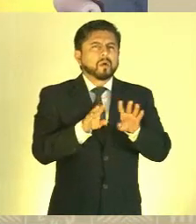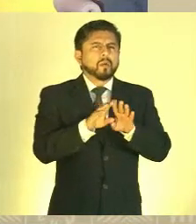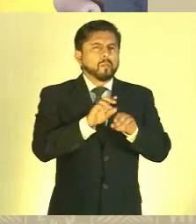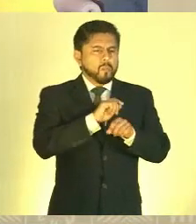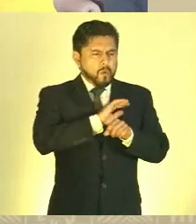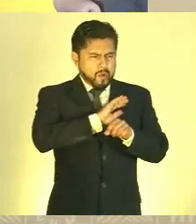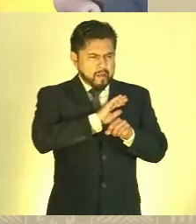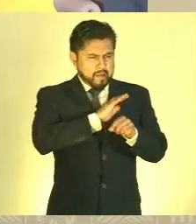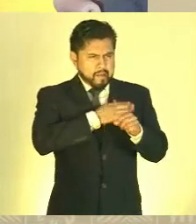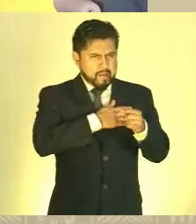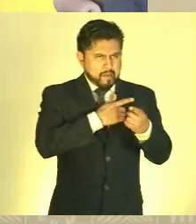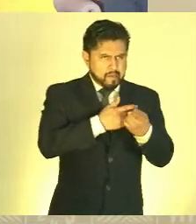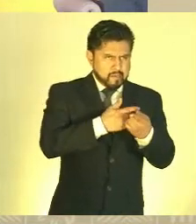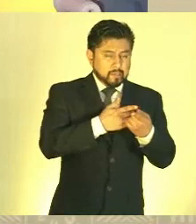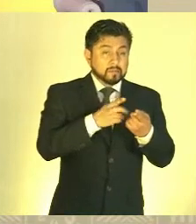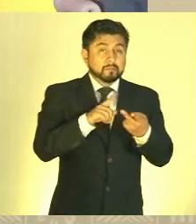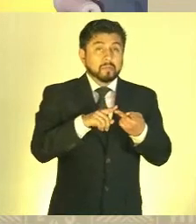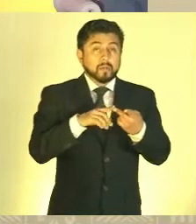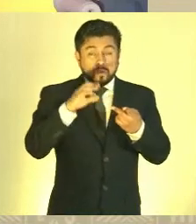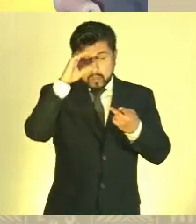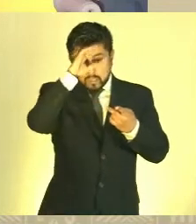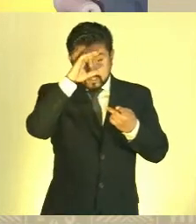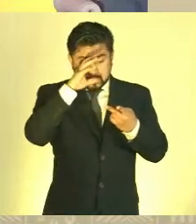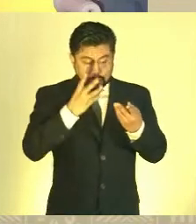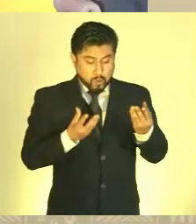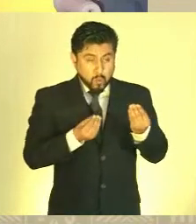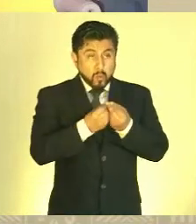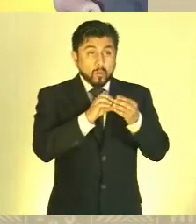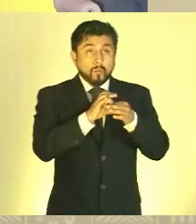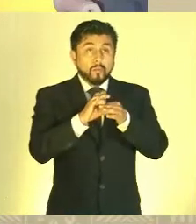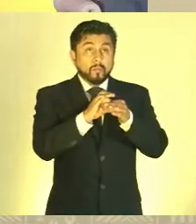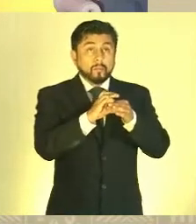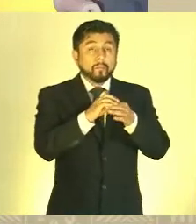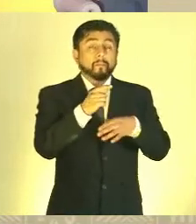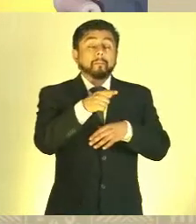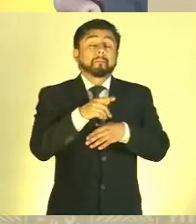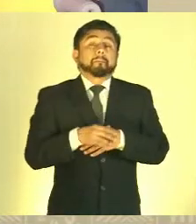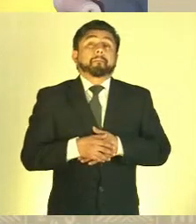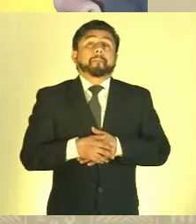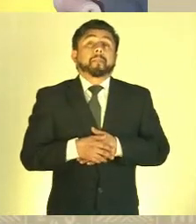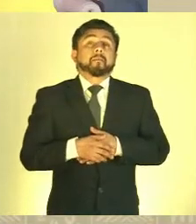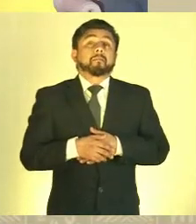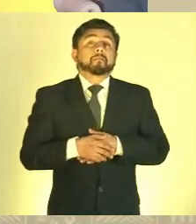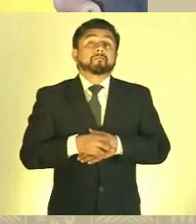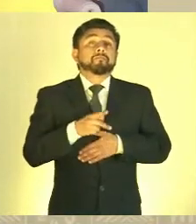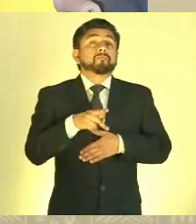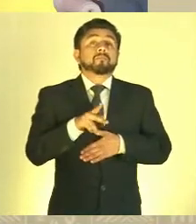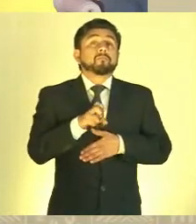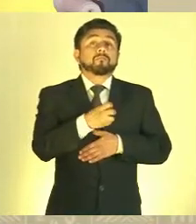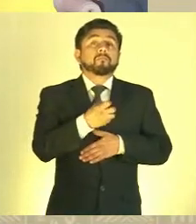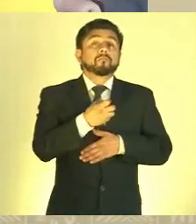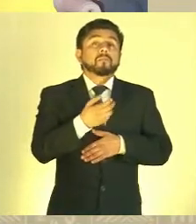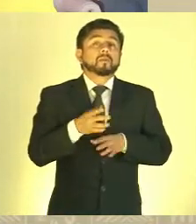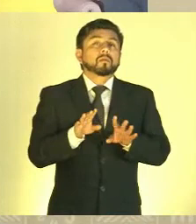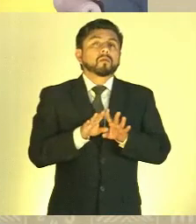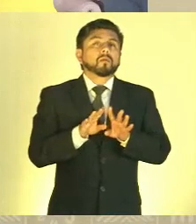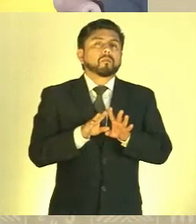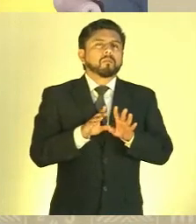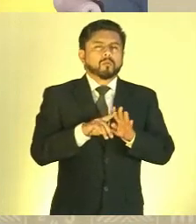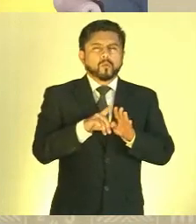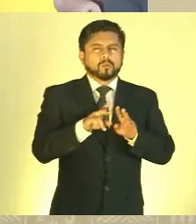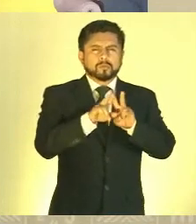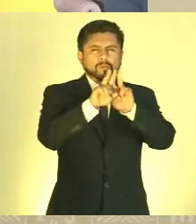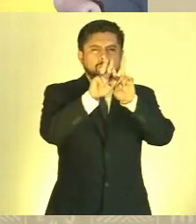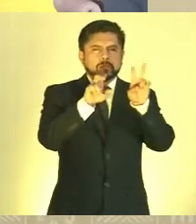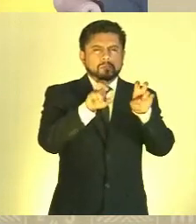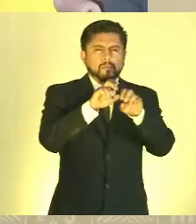literatura y la ciencia. Y plantea, por ejemplo, la enorme paradoja del relato El jardín de